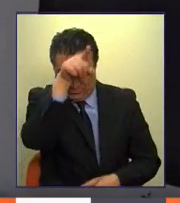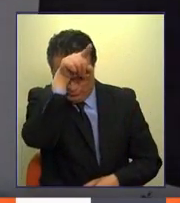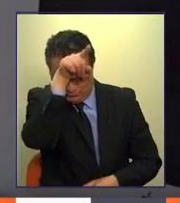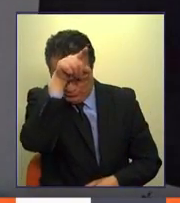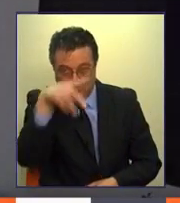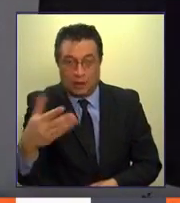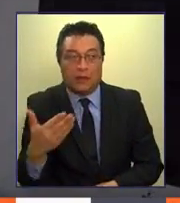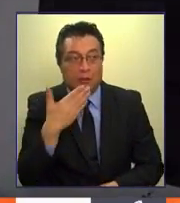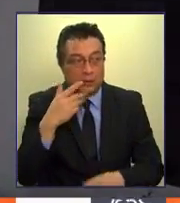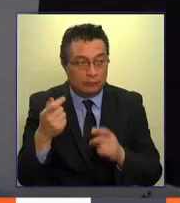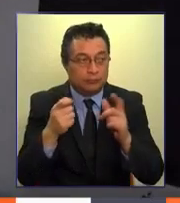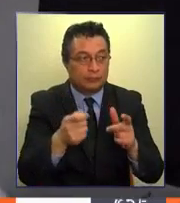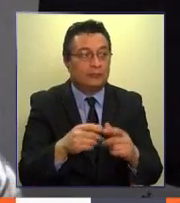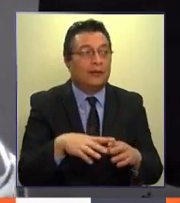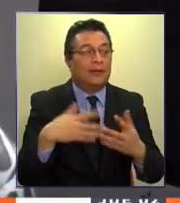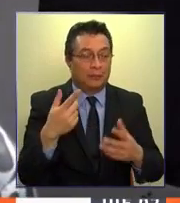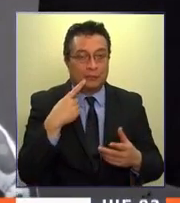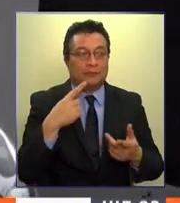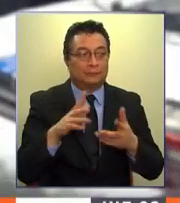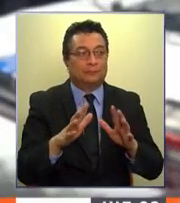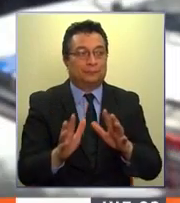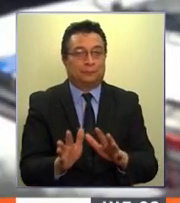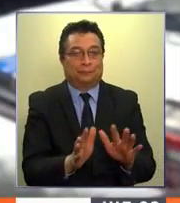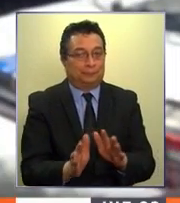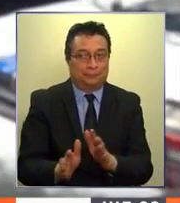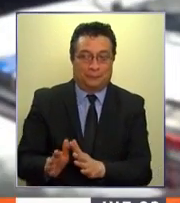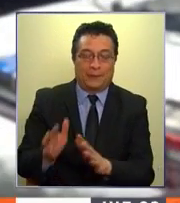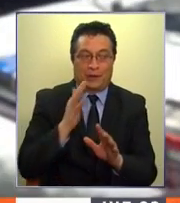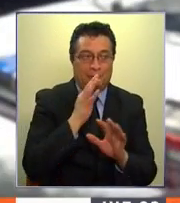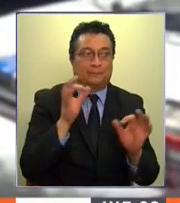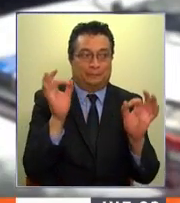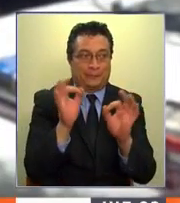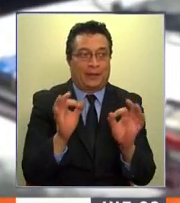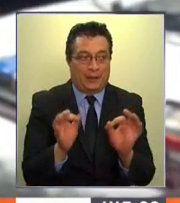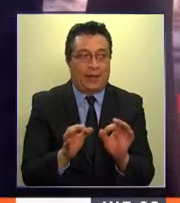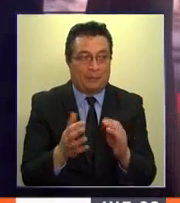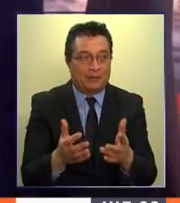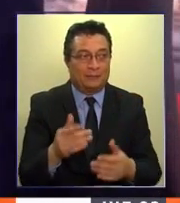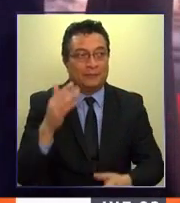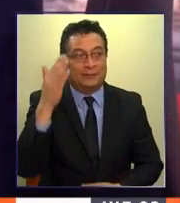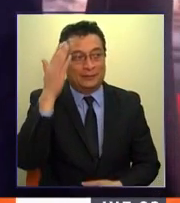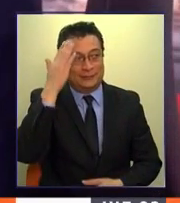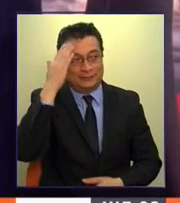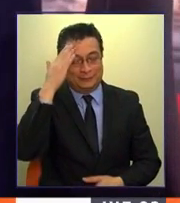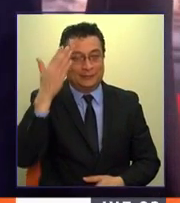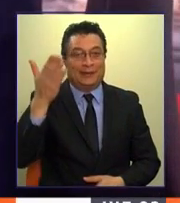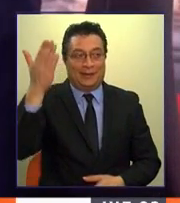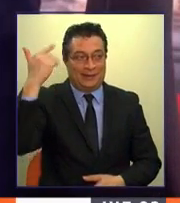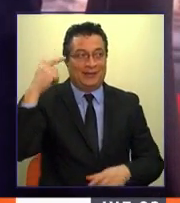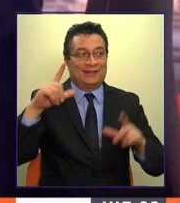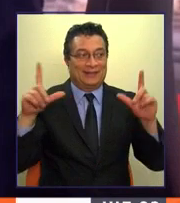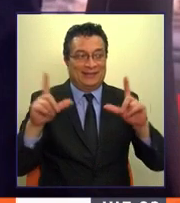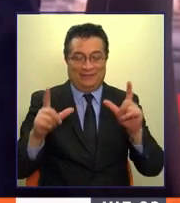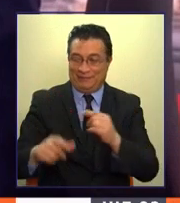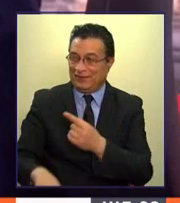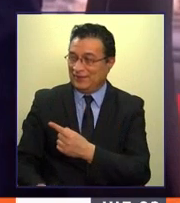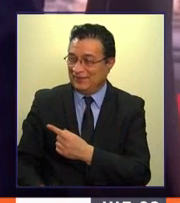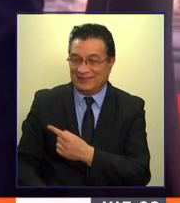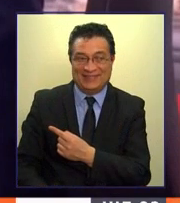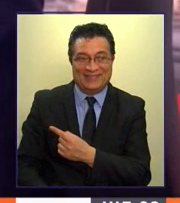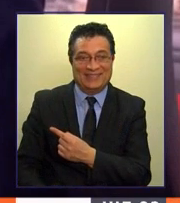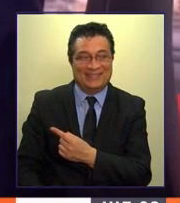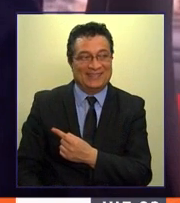y finalmente ella, después de malabares, explica lo que está pasando y recuerda justamente esta imagen, ¿verdad? Que